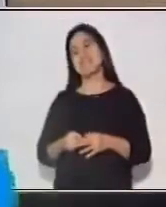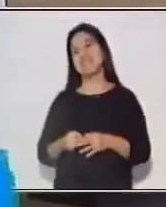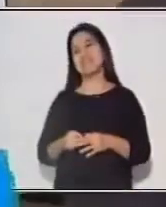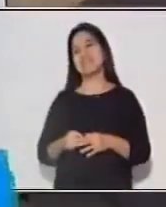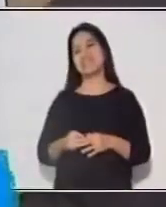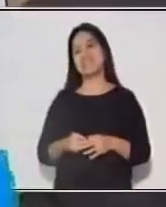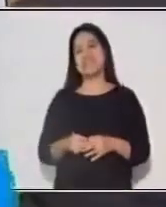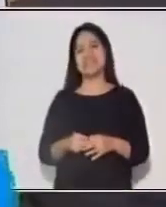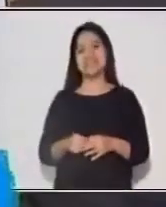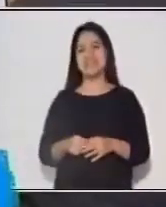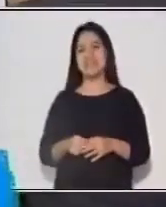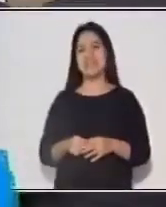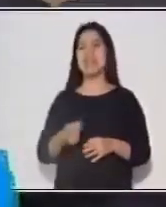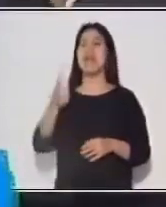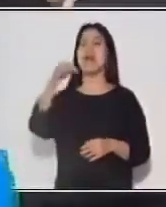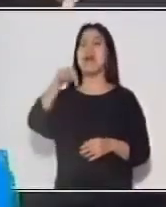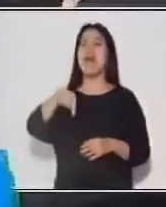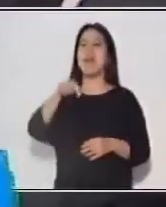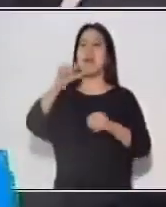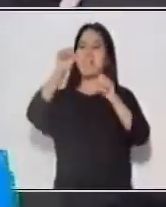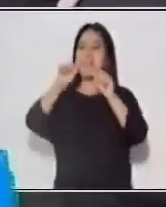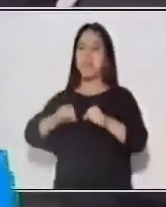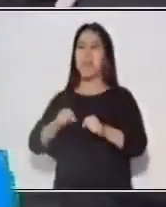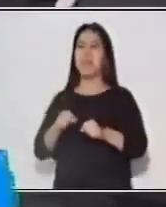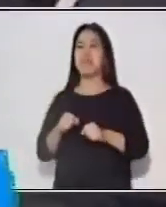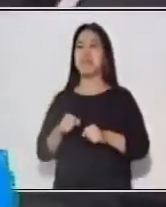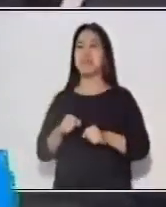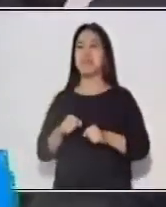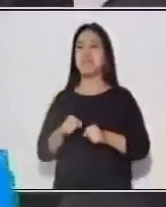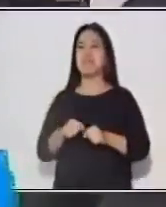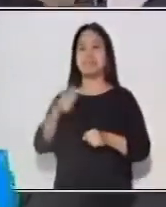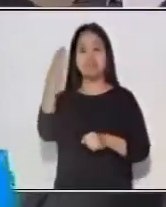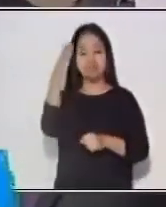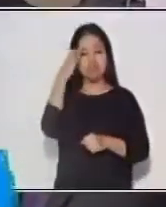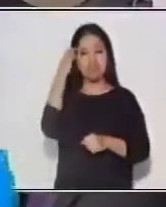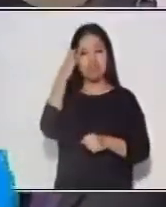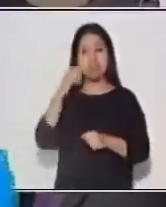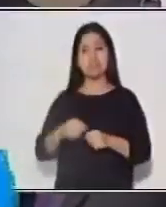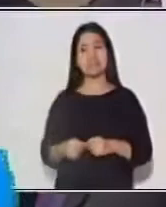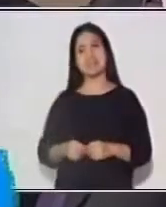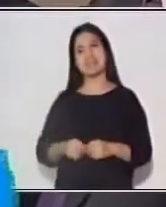ahora podemos tensar